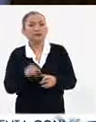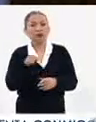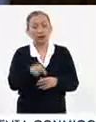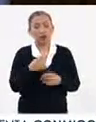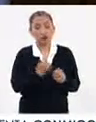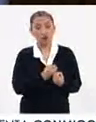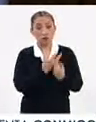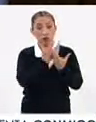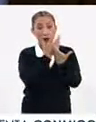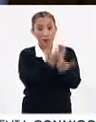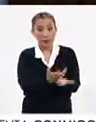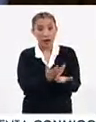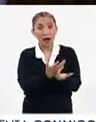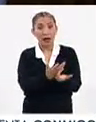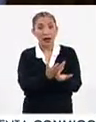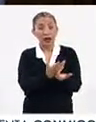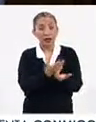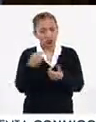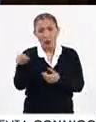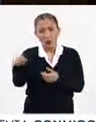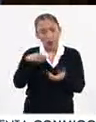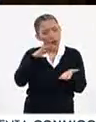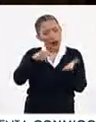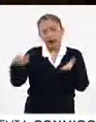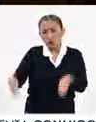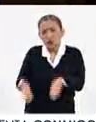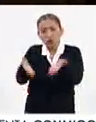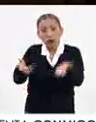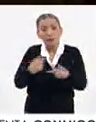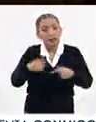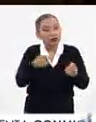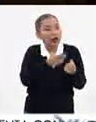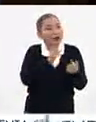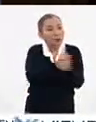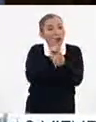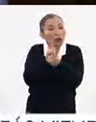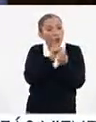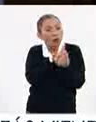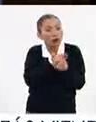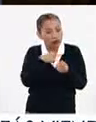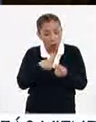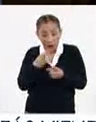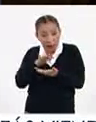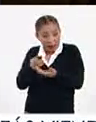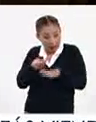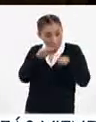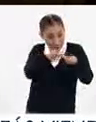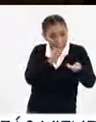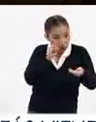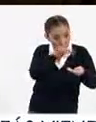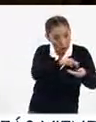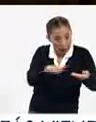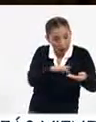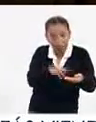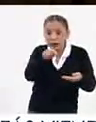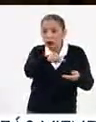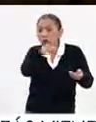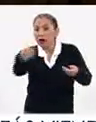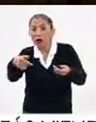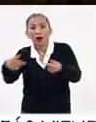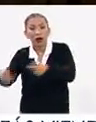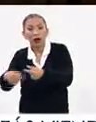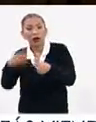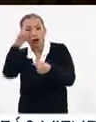un poema formidable, léelo tú, entonces ahí empieza algo entre la gente. Entre tú y el poema hubo algo, y luego entre tú y la gente a la que